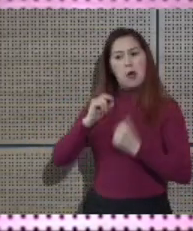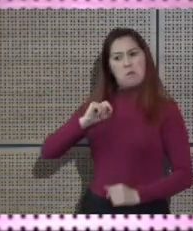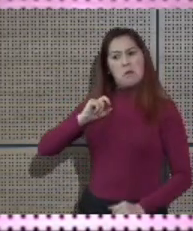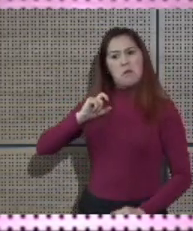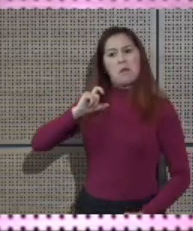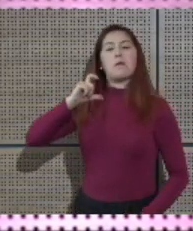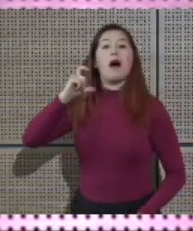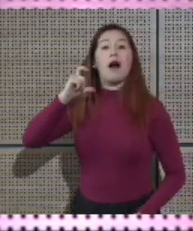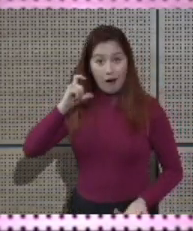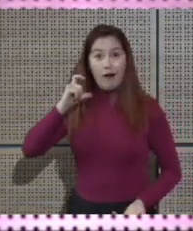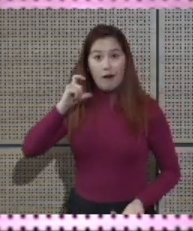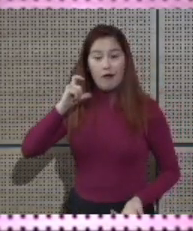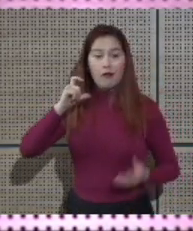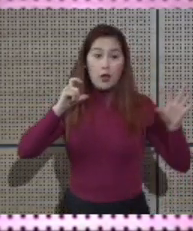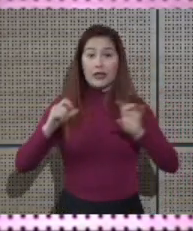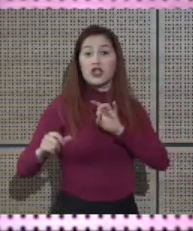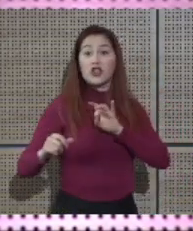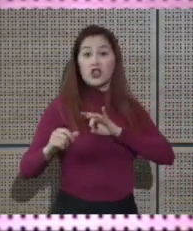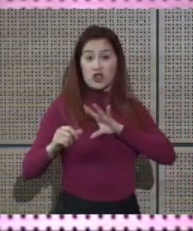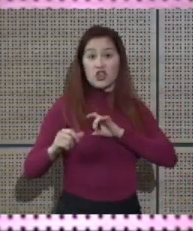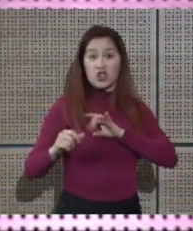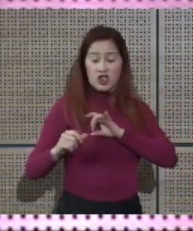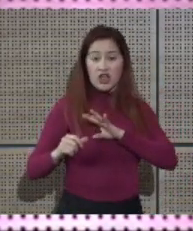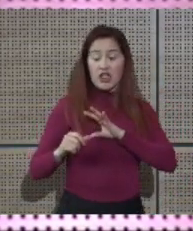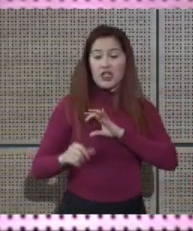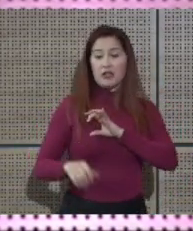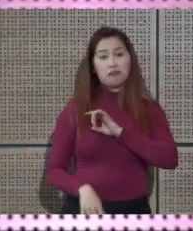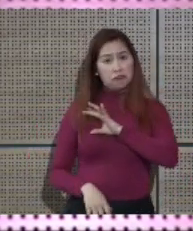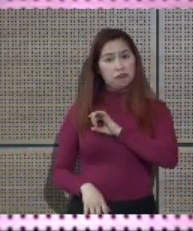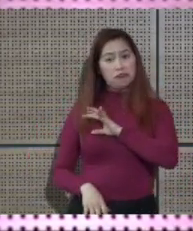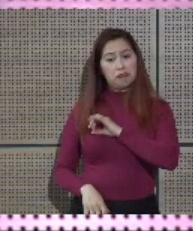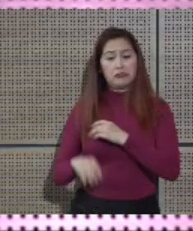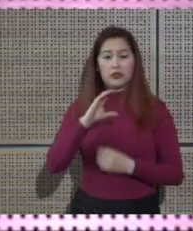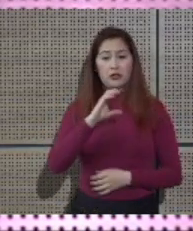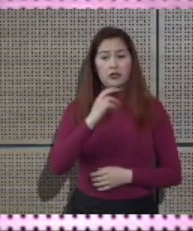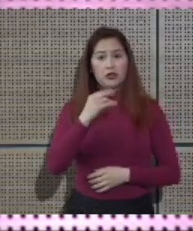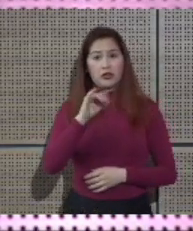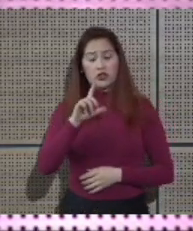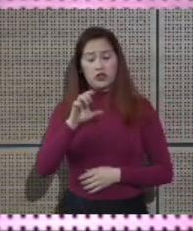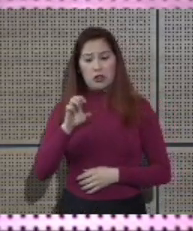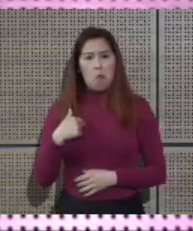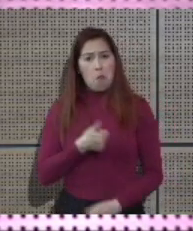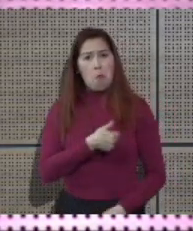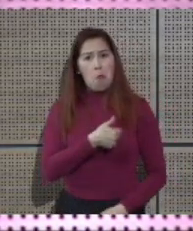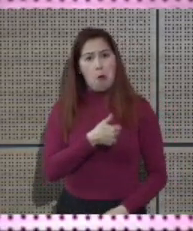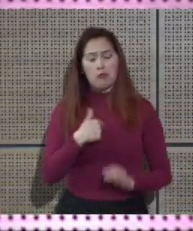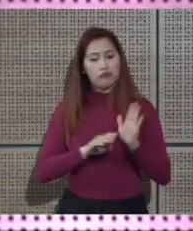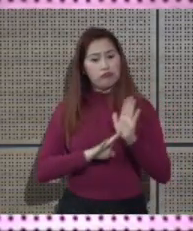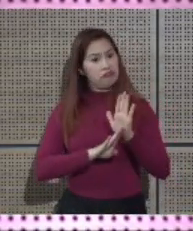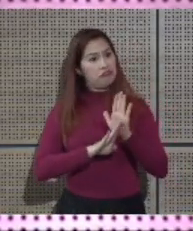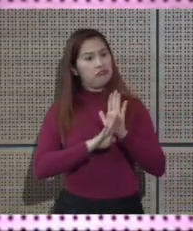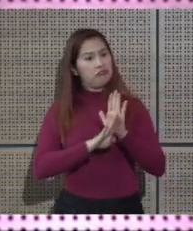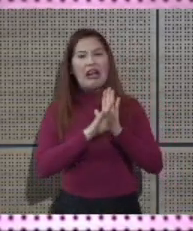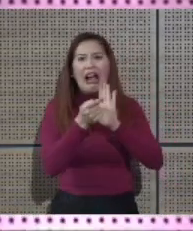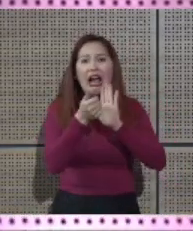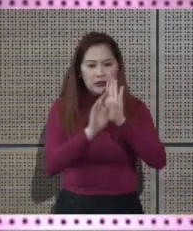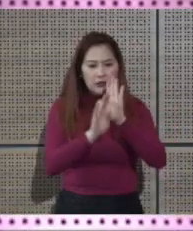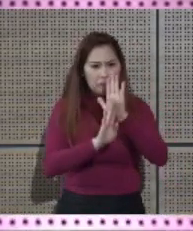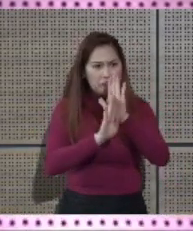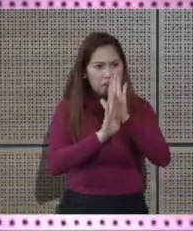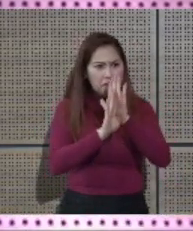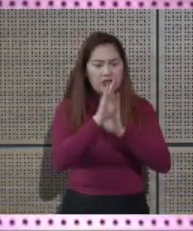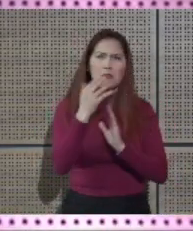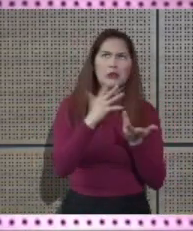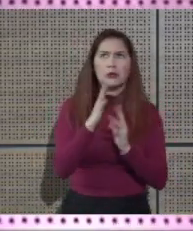iremos subiendo. En el caso de Chile, que está muy cerca de llegar efectivamente a la barrera técnica de país desarrollado, en el